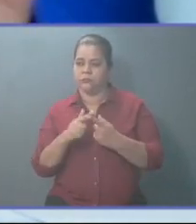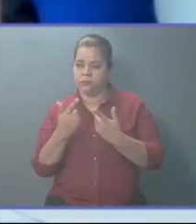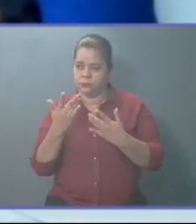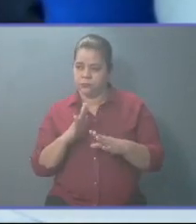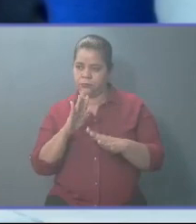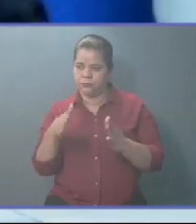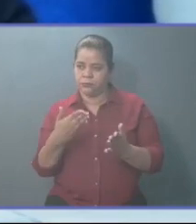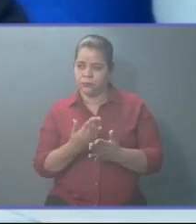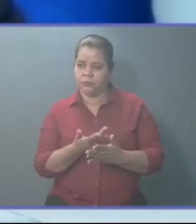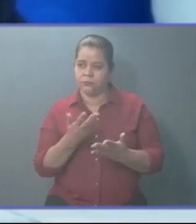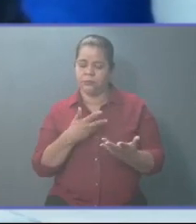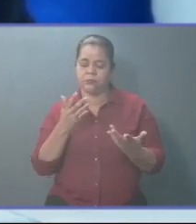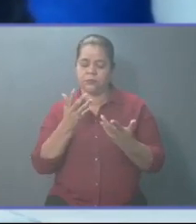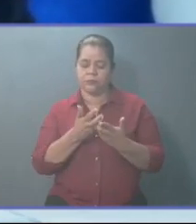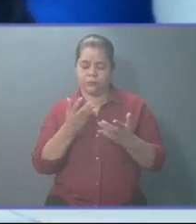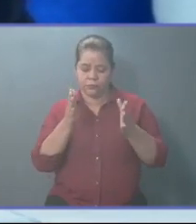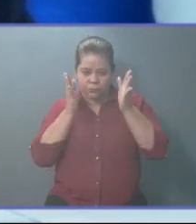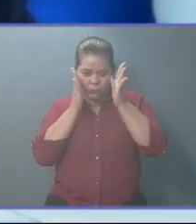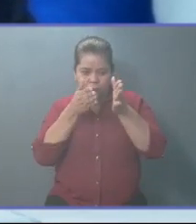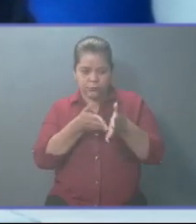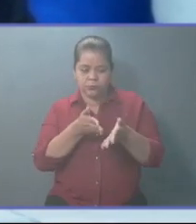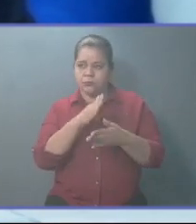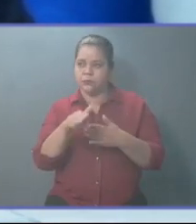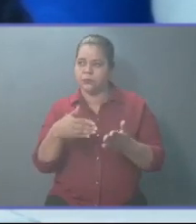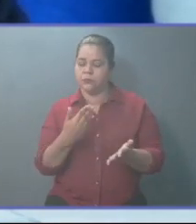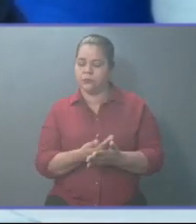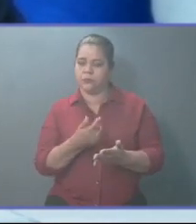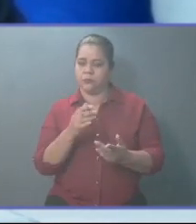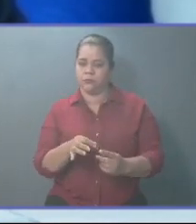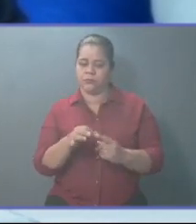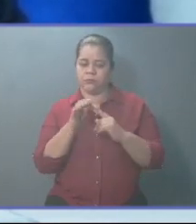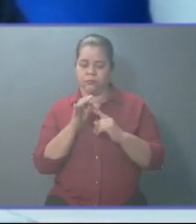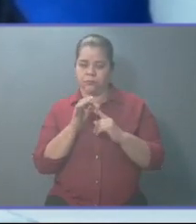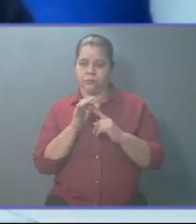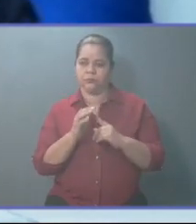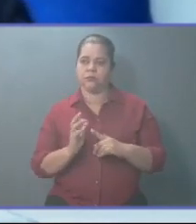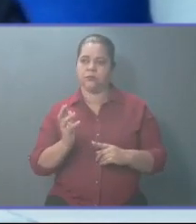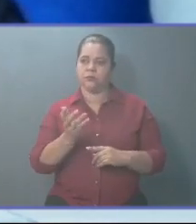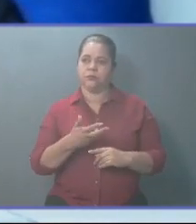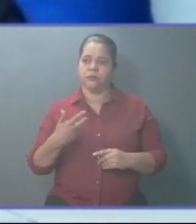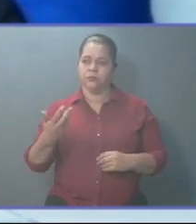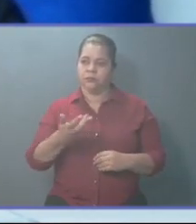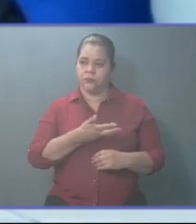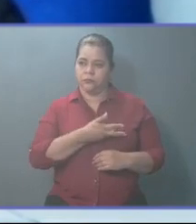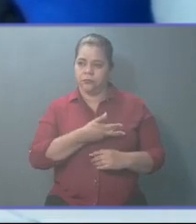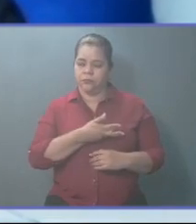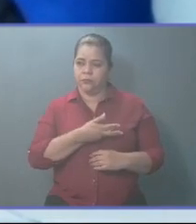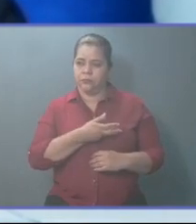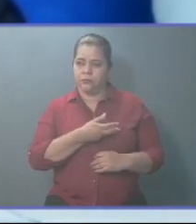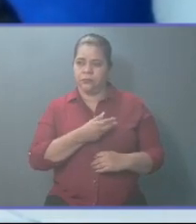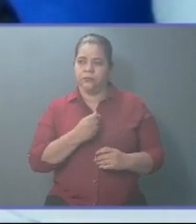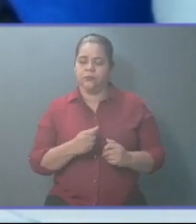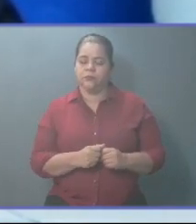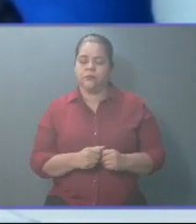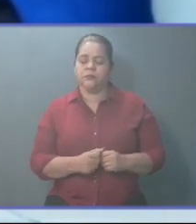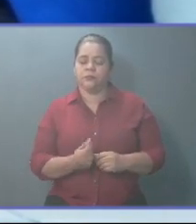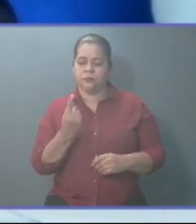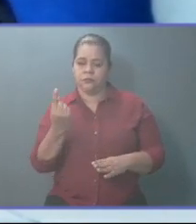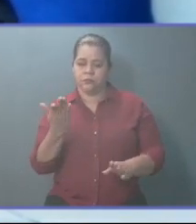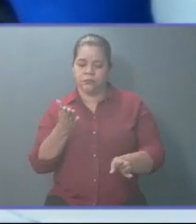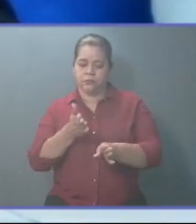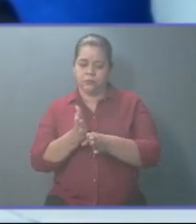está enmarcado, digamos, el nombramiento de nuestros estimados